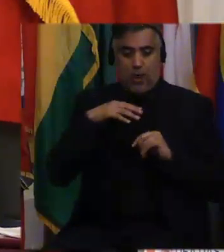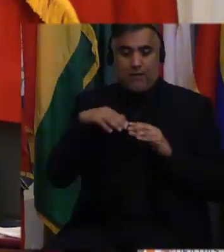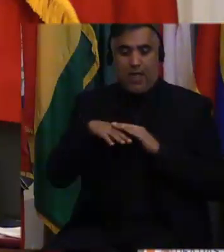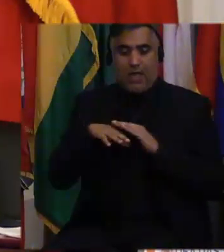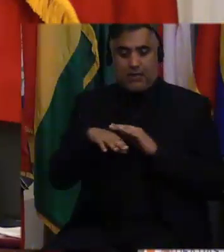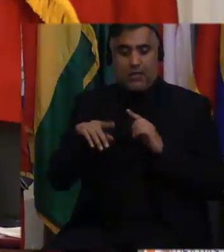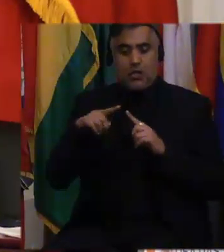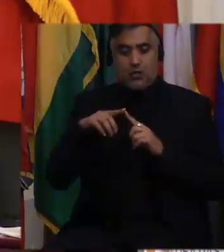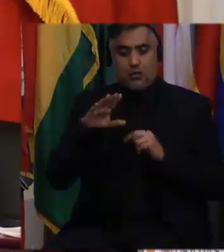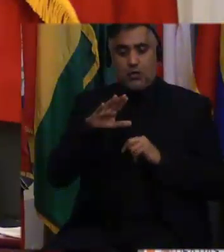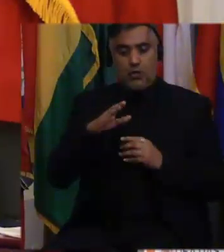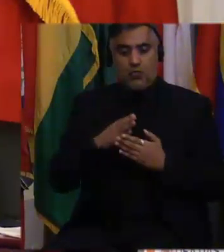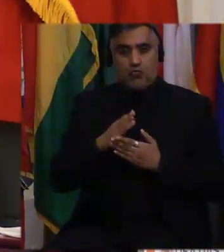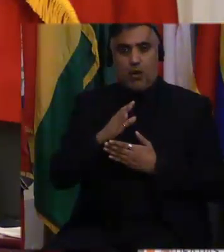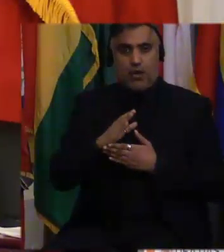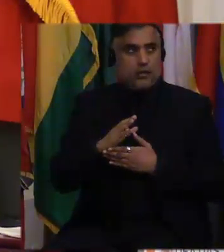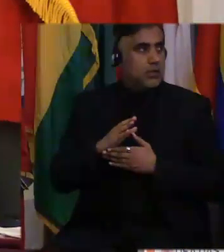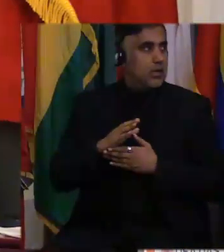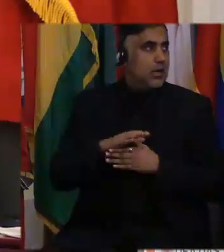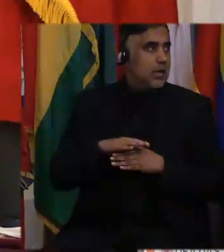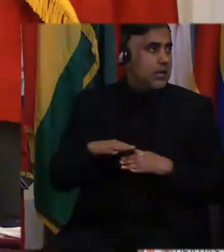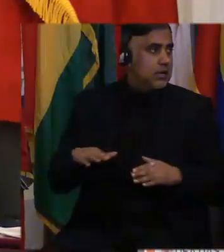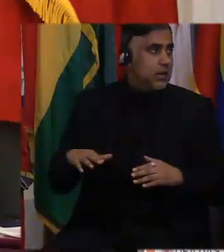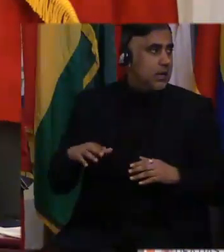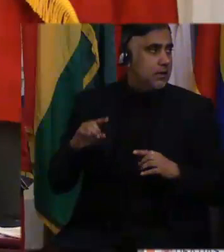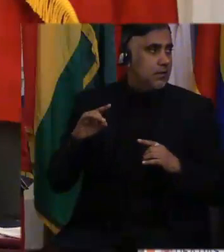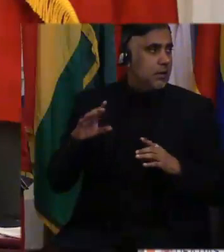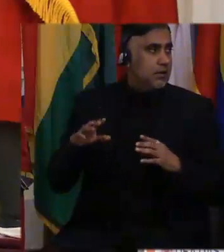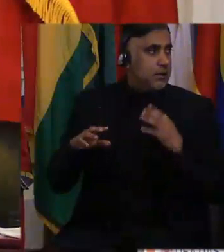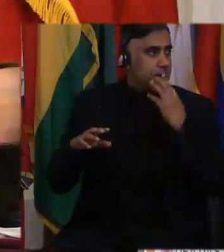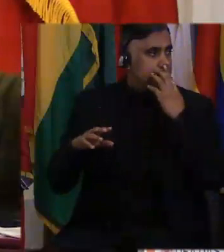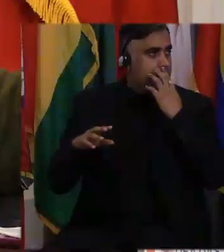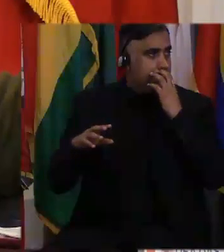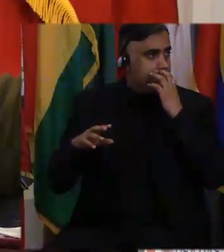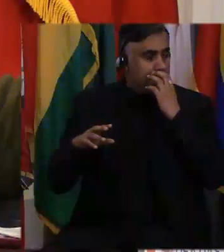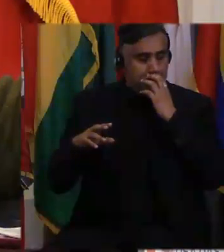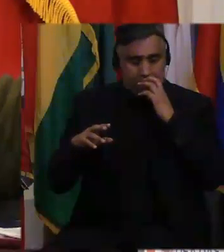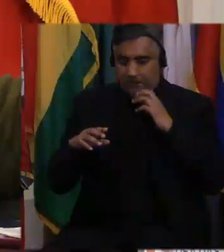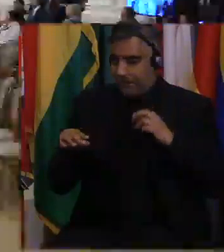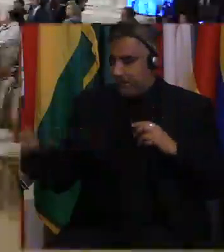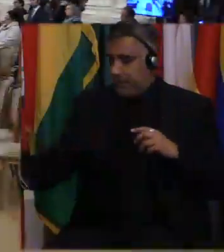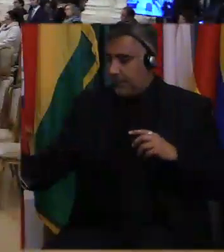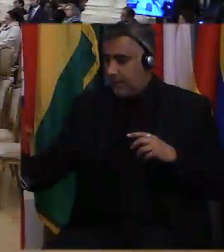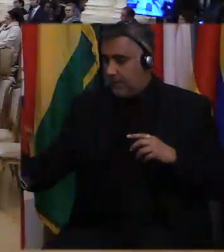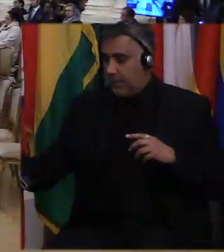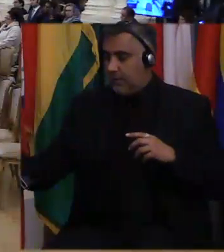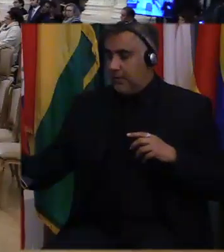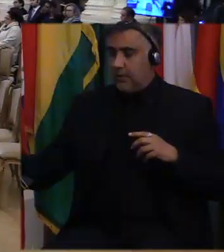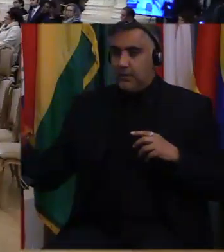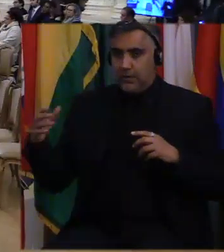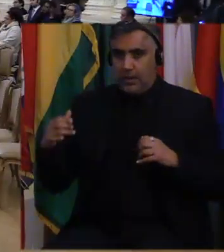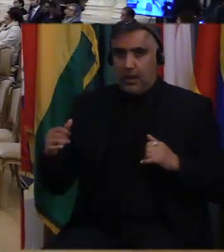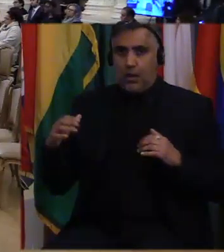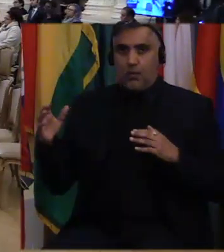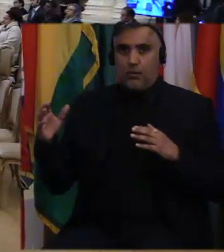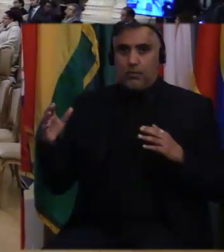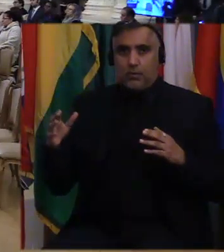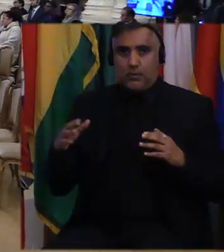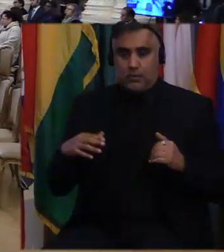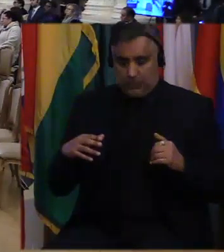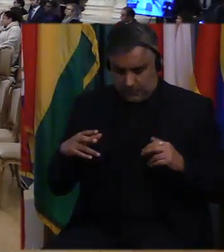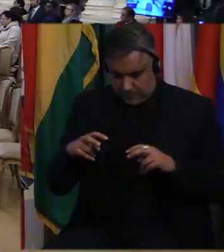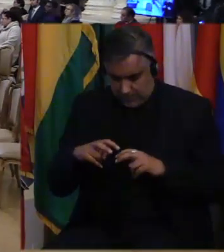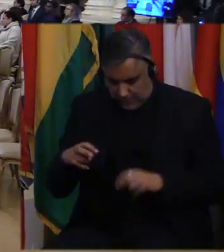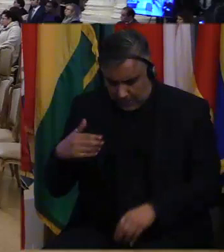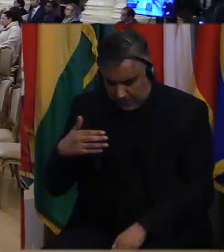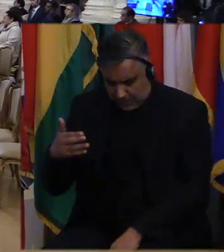violencia. I think that's a great spot to move to our final round from each of the panelists at this point.